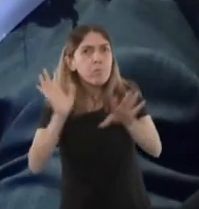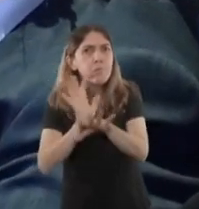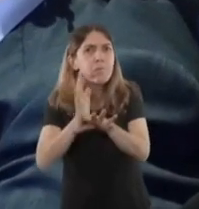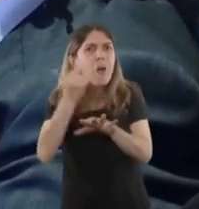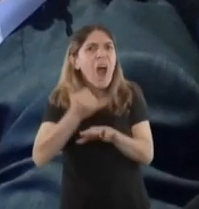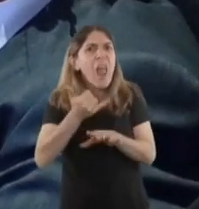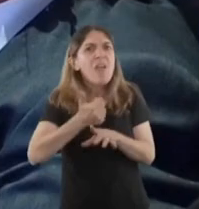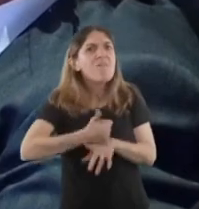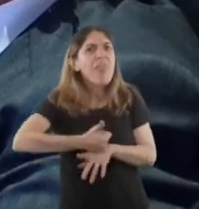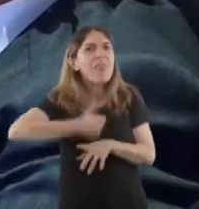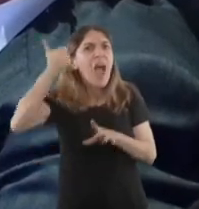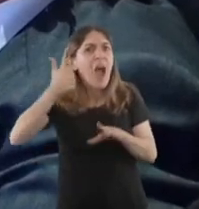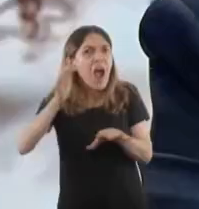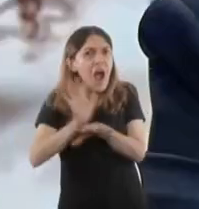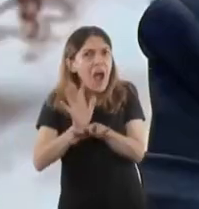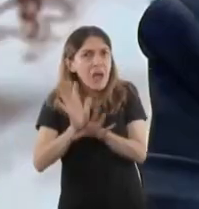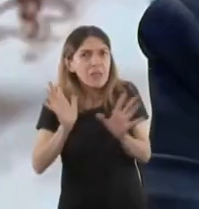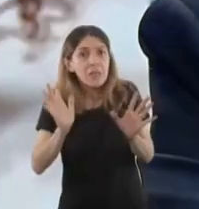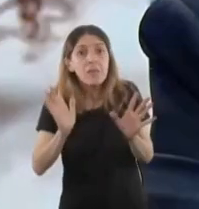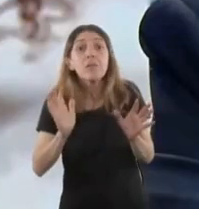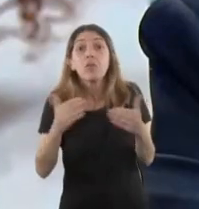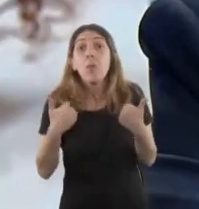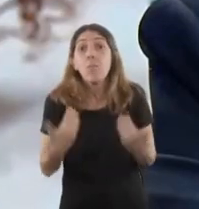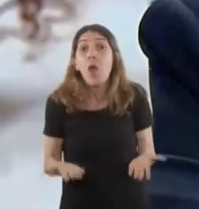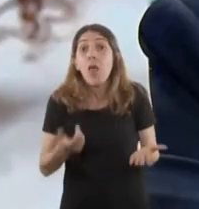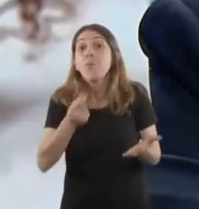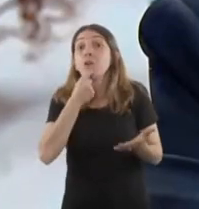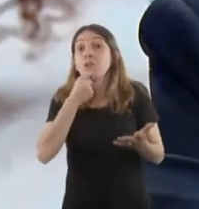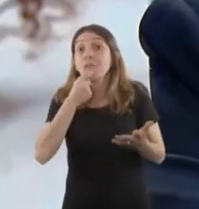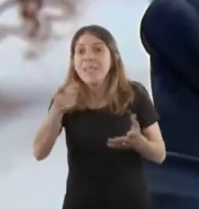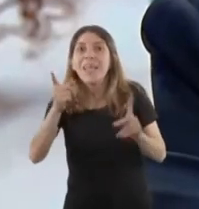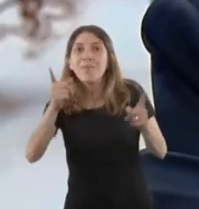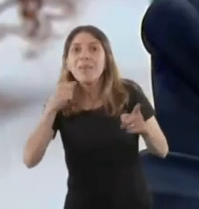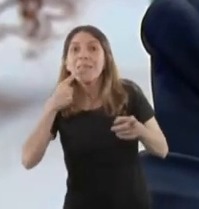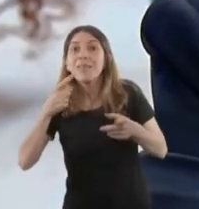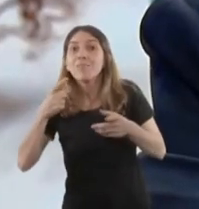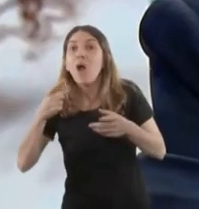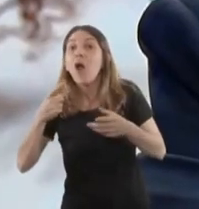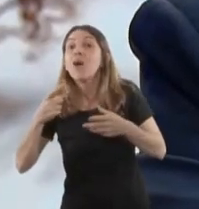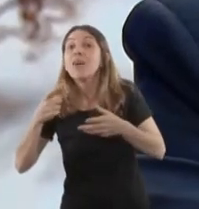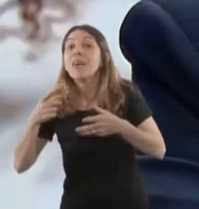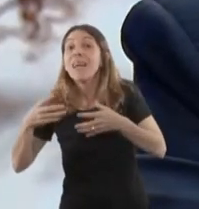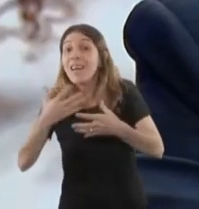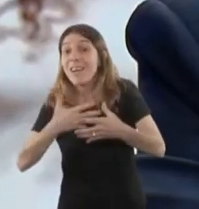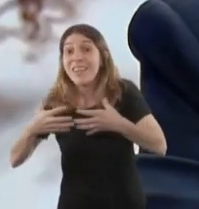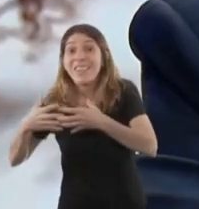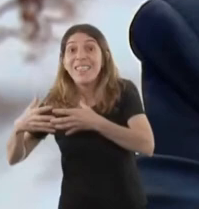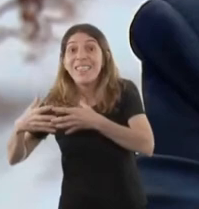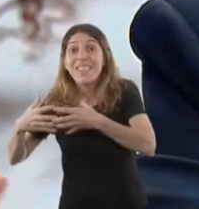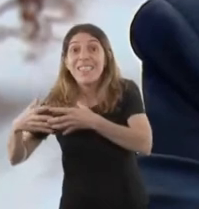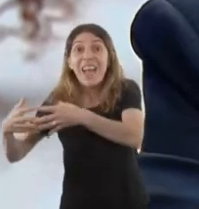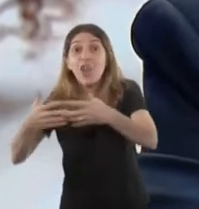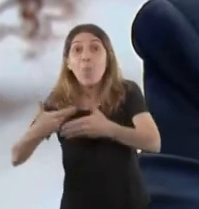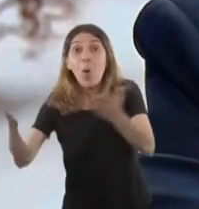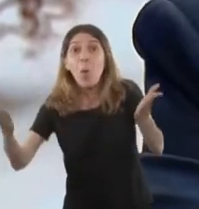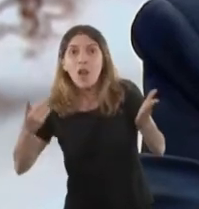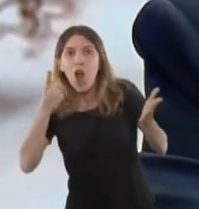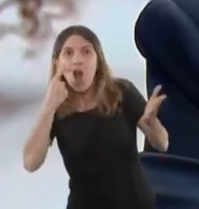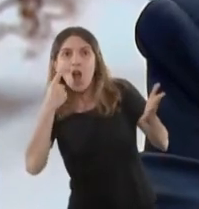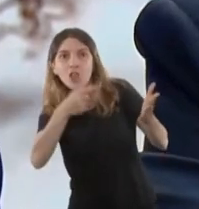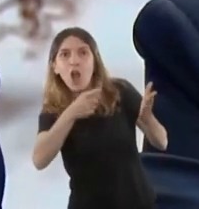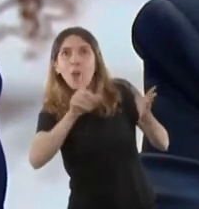que nos permiten que con la participación y el control del sector público el desarrollo de las